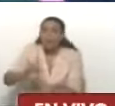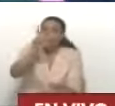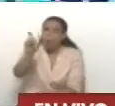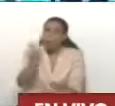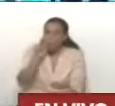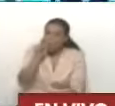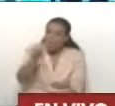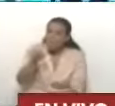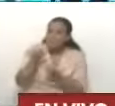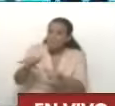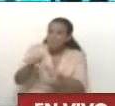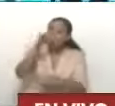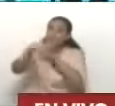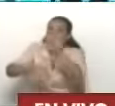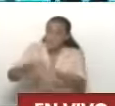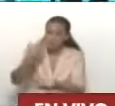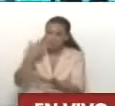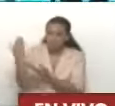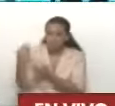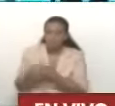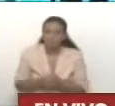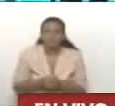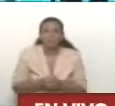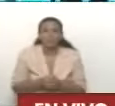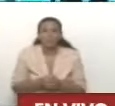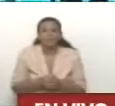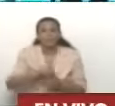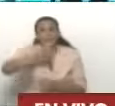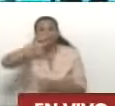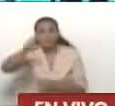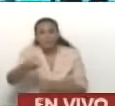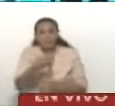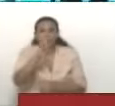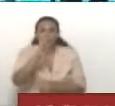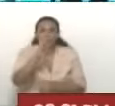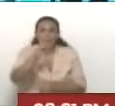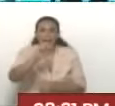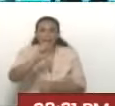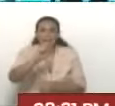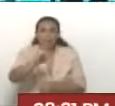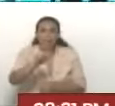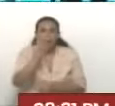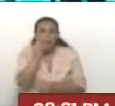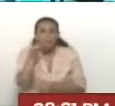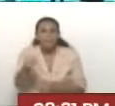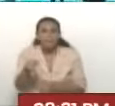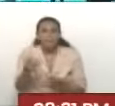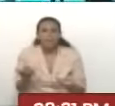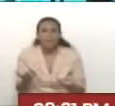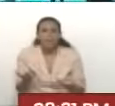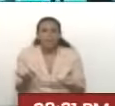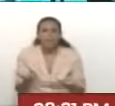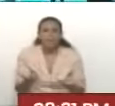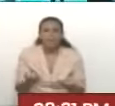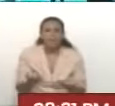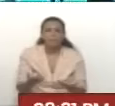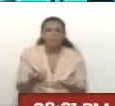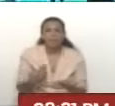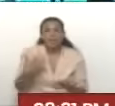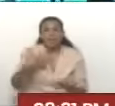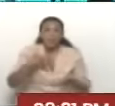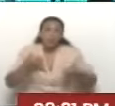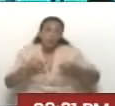explique esta importante experiencia. Germán Guerrero Vallenilla. ¿De dónde viene ese guerrero, Germán? Del